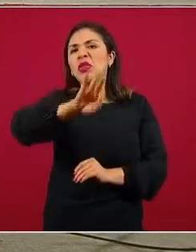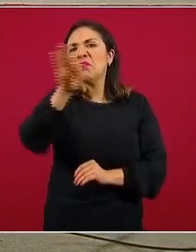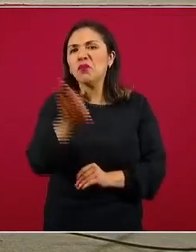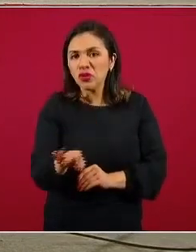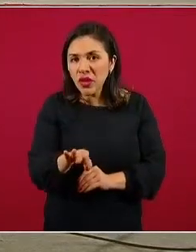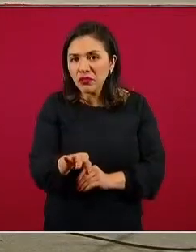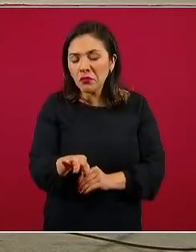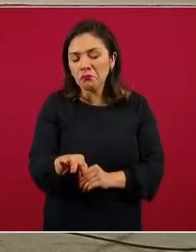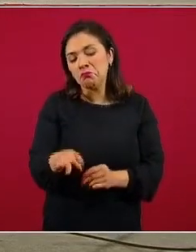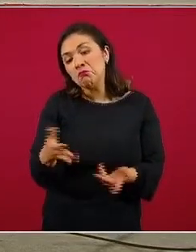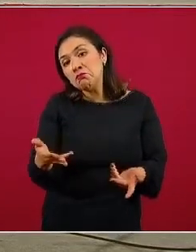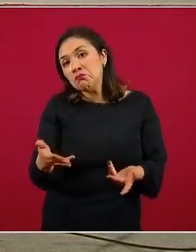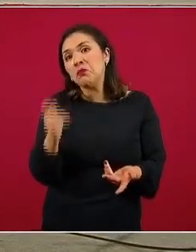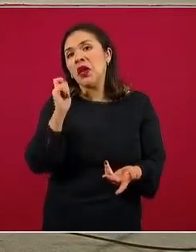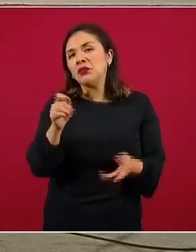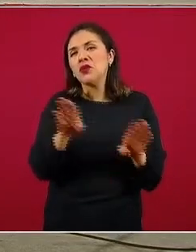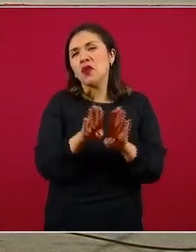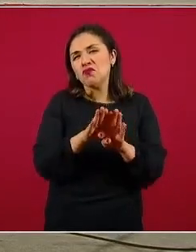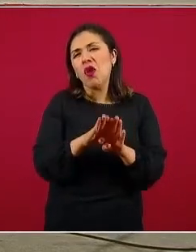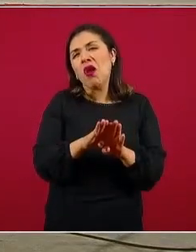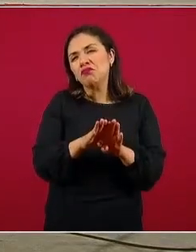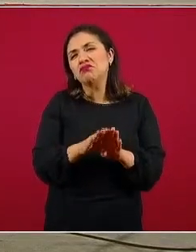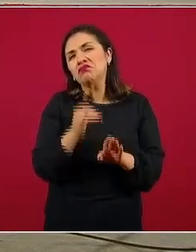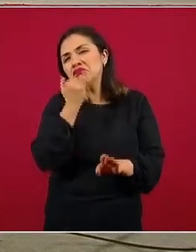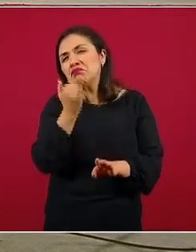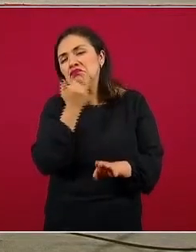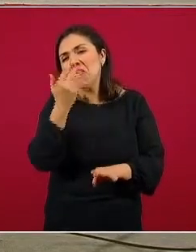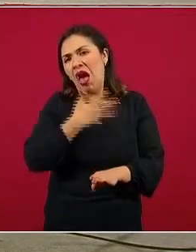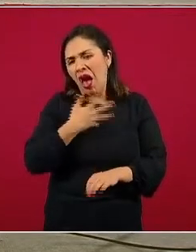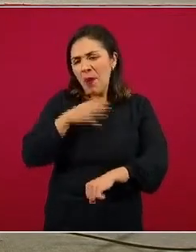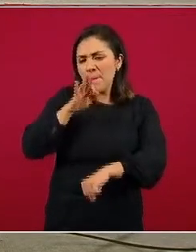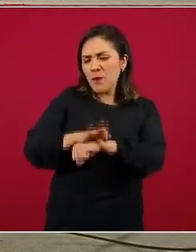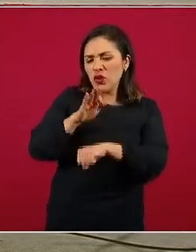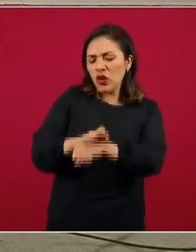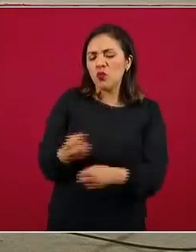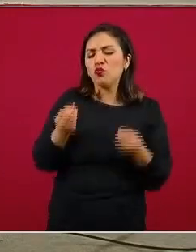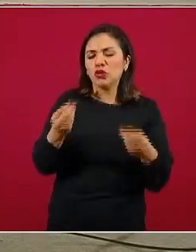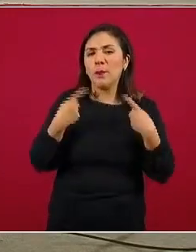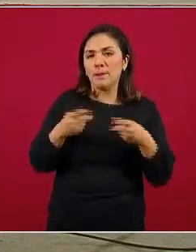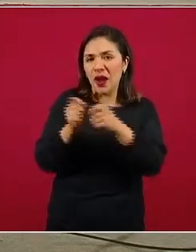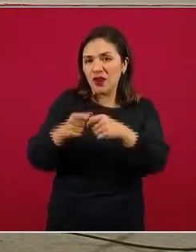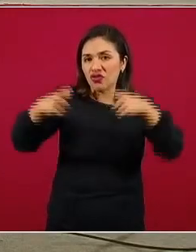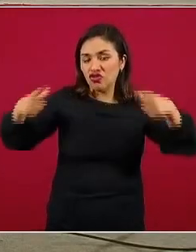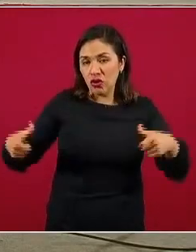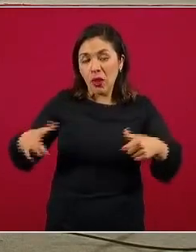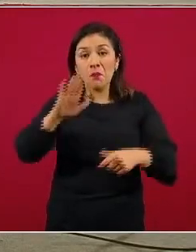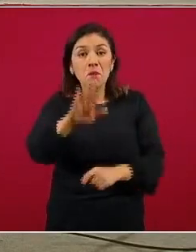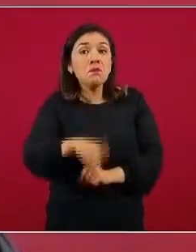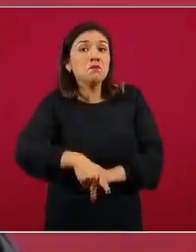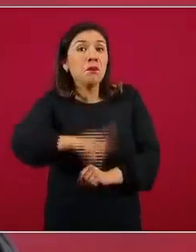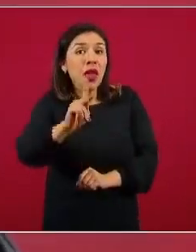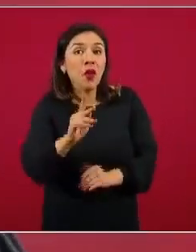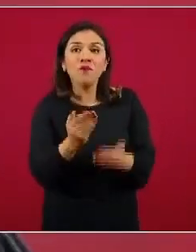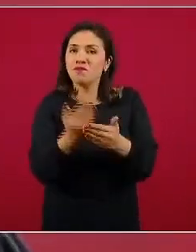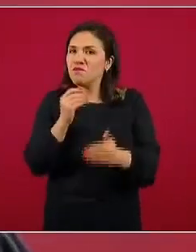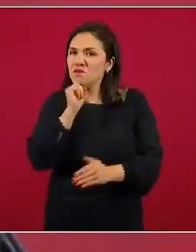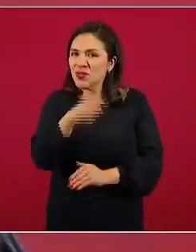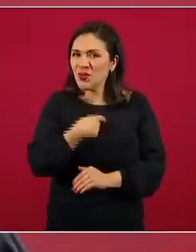90%, ¿no?, que se traduce a la vez un poco en protección poblacional. Sin embargo, volvemos al comentario